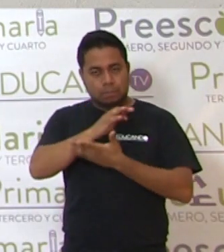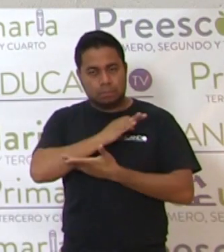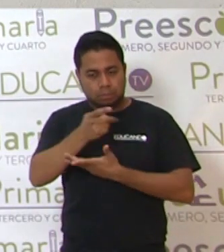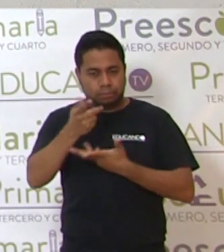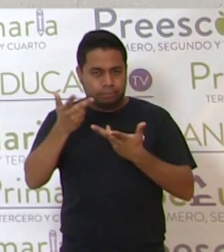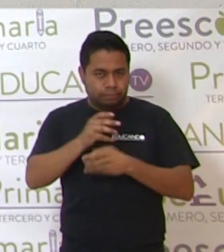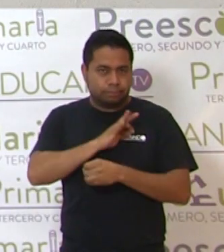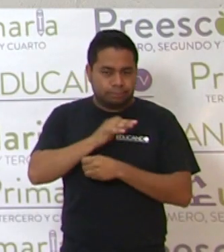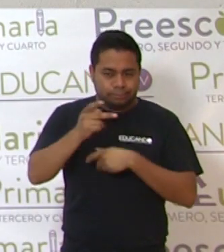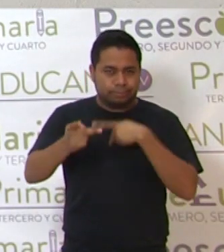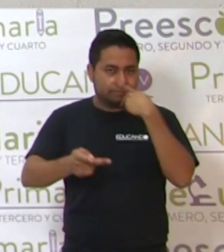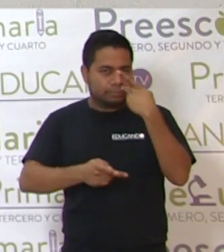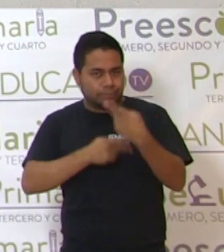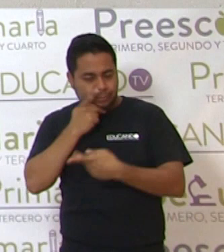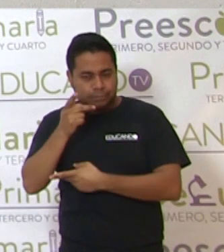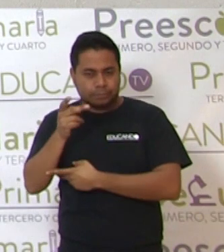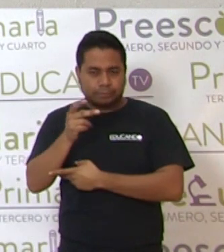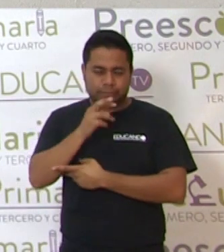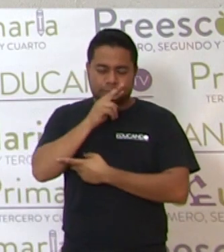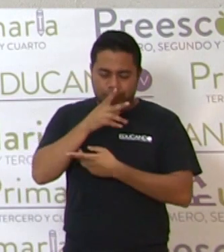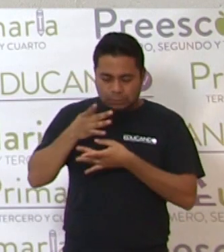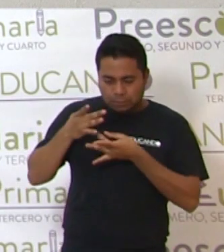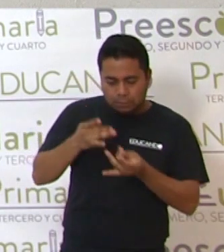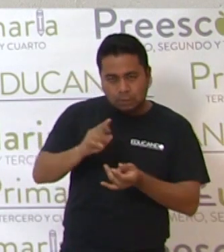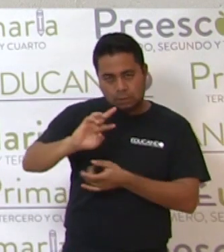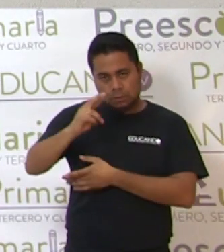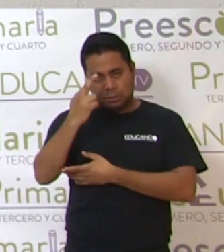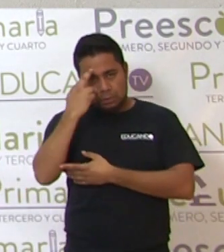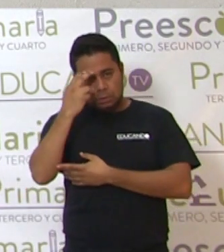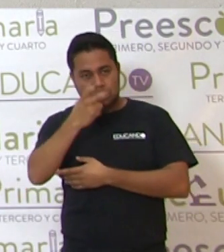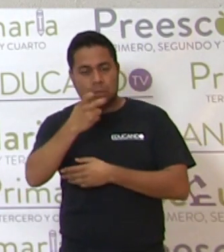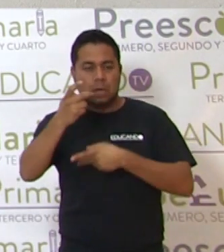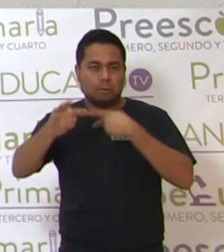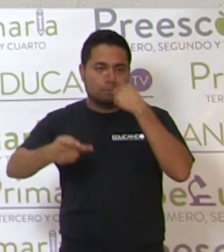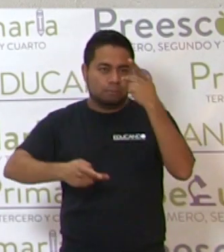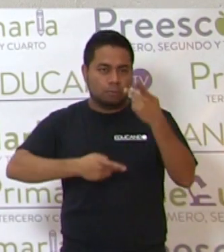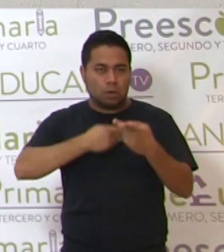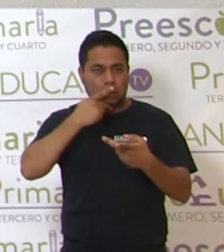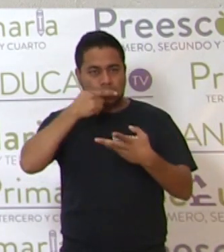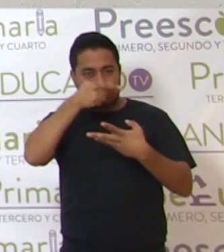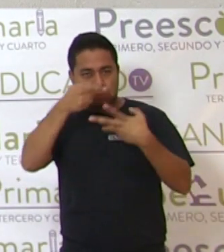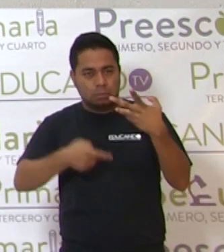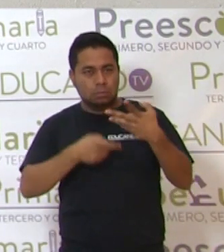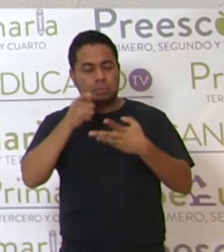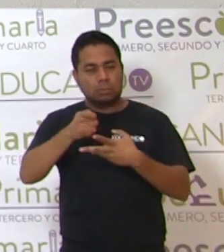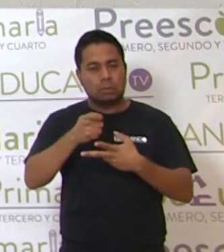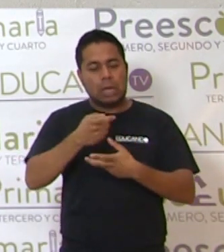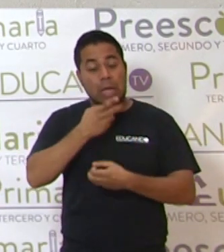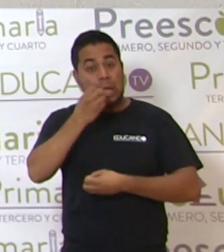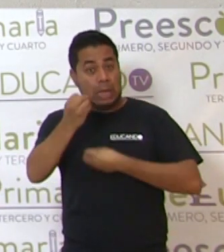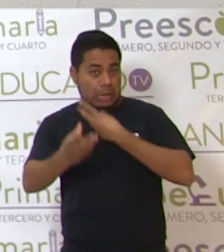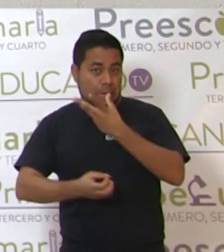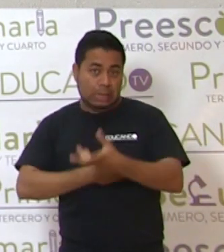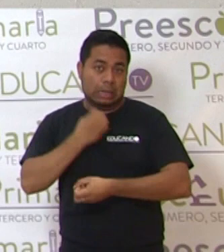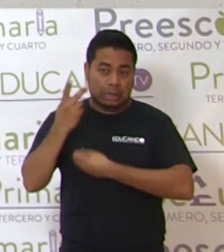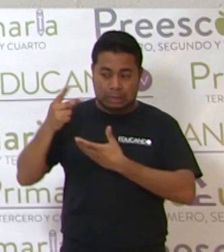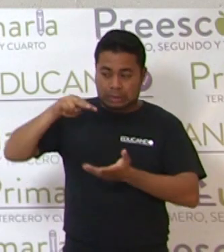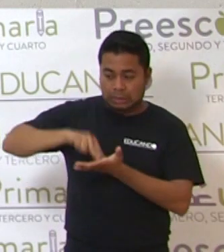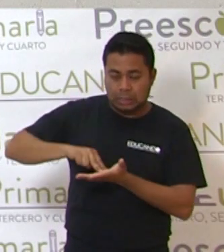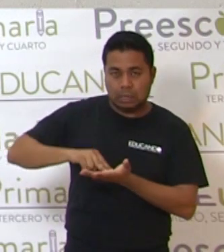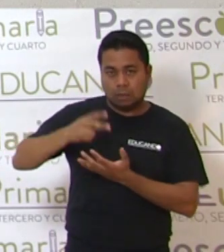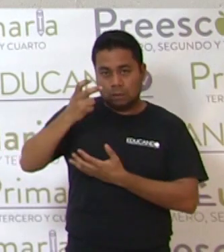hacer tu poema lo mejor posible. Recuerda que esta poesía o estas poesías las vamos a exponer, así que es